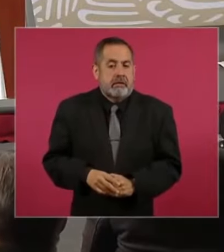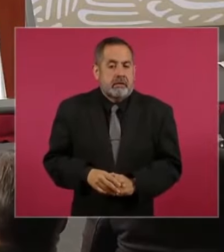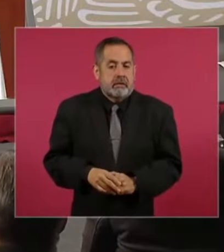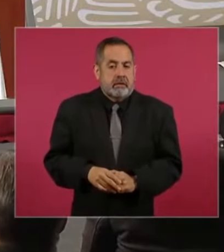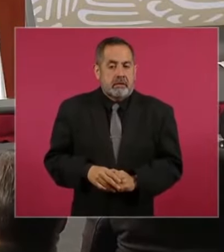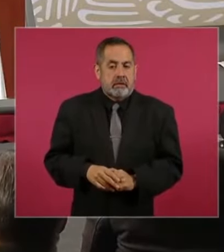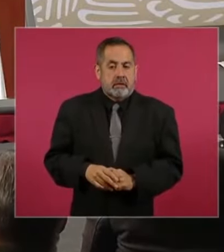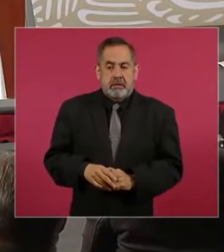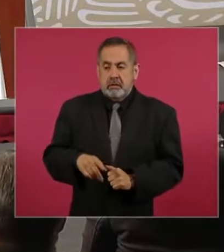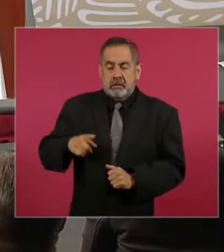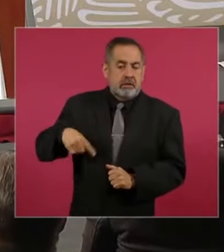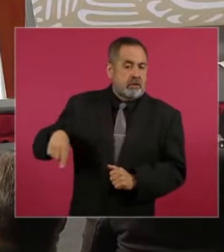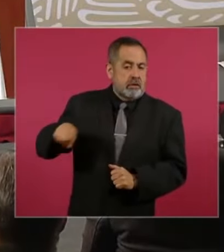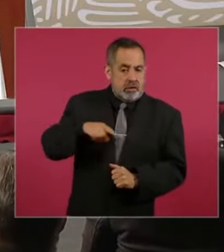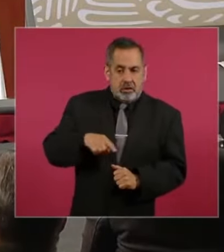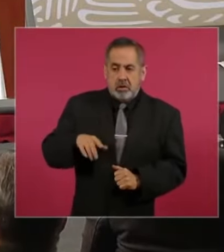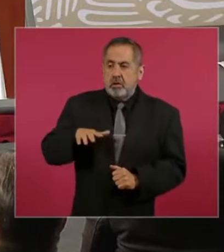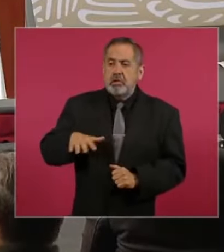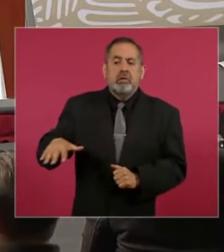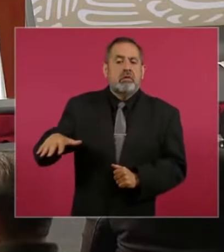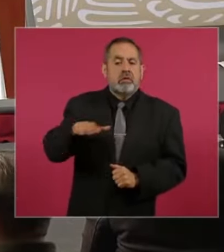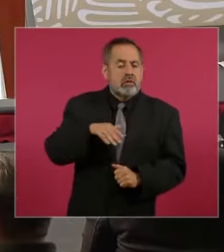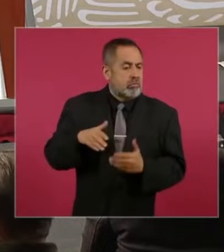pues la vida pública